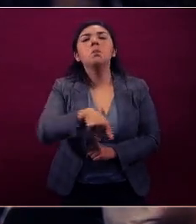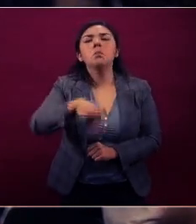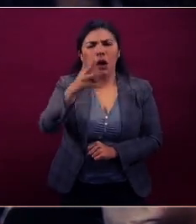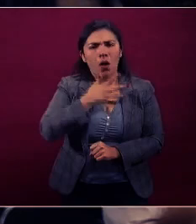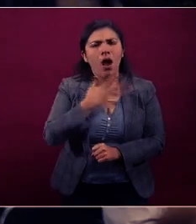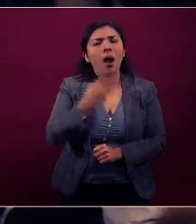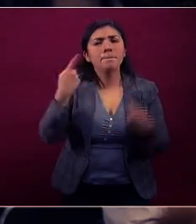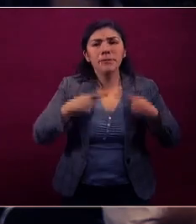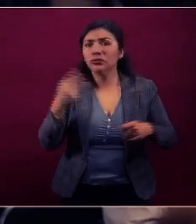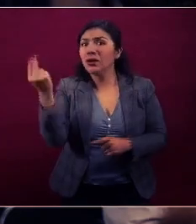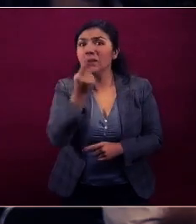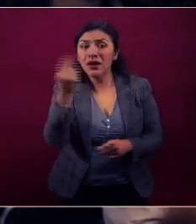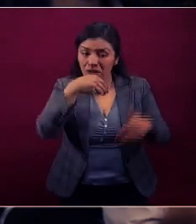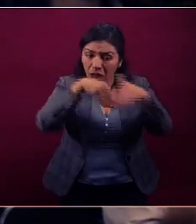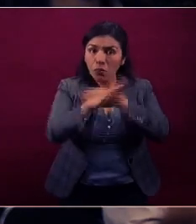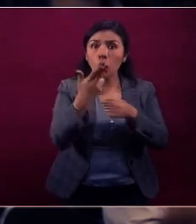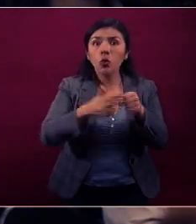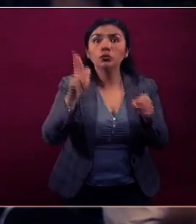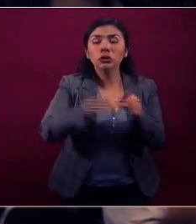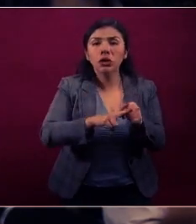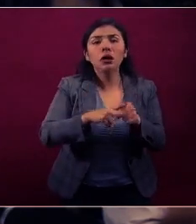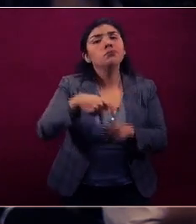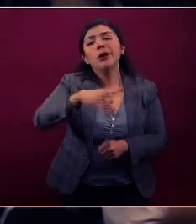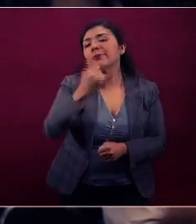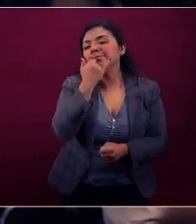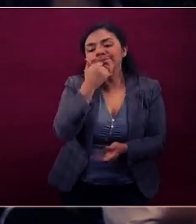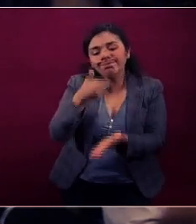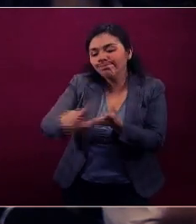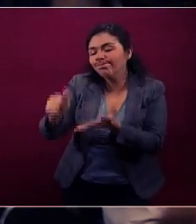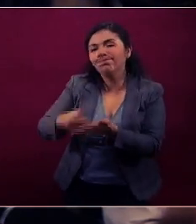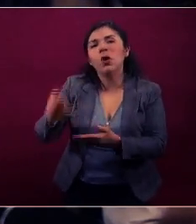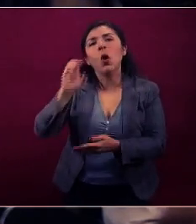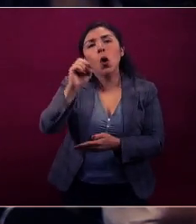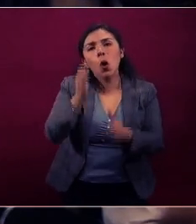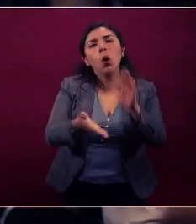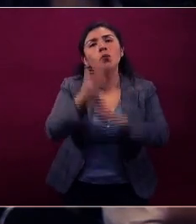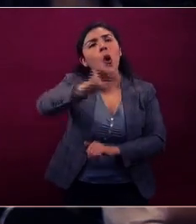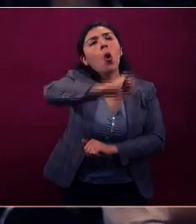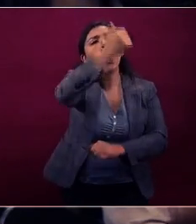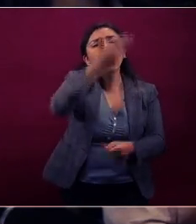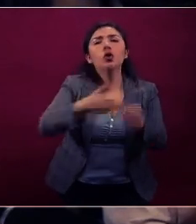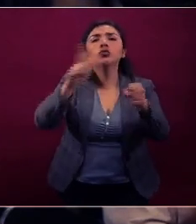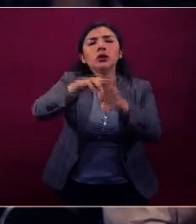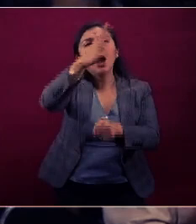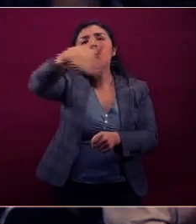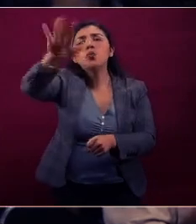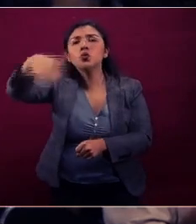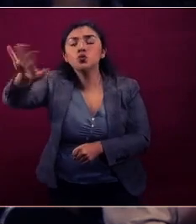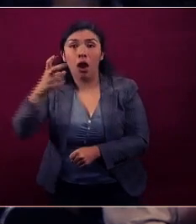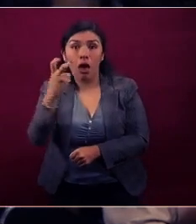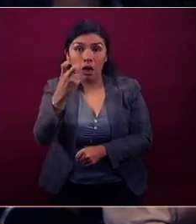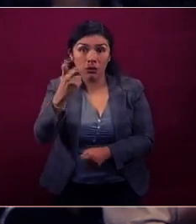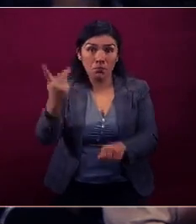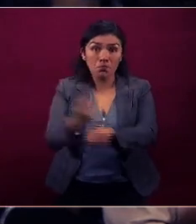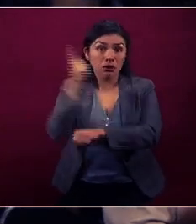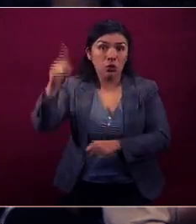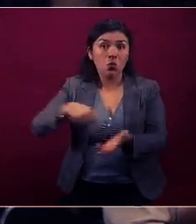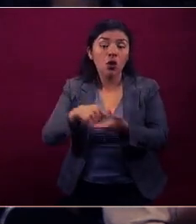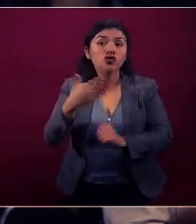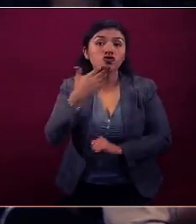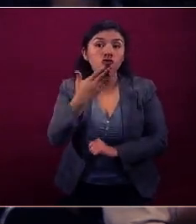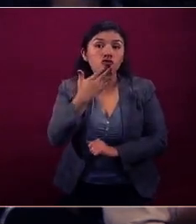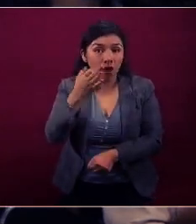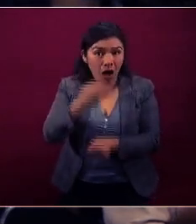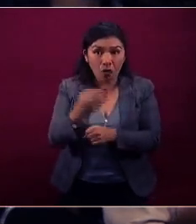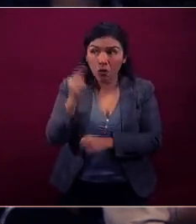hay gente que necesita hospitalización y las están regresando o las están mandando de hospital en hospital. Es algo que pasa en Sonora, que está